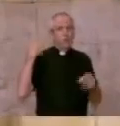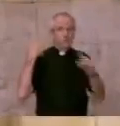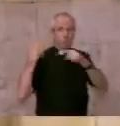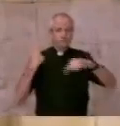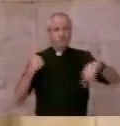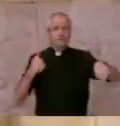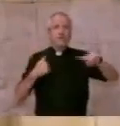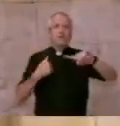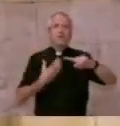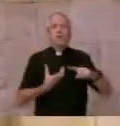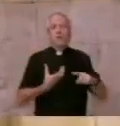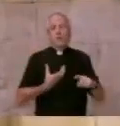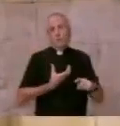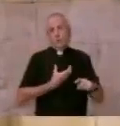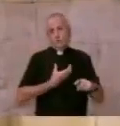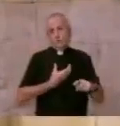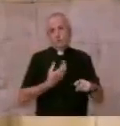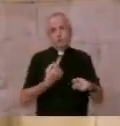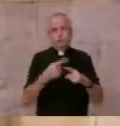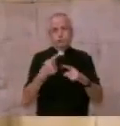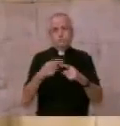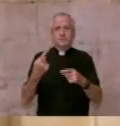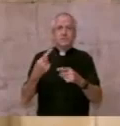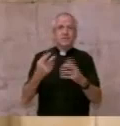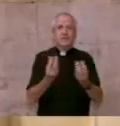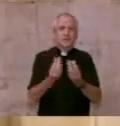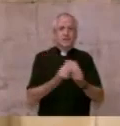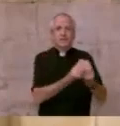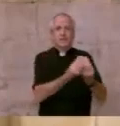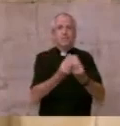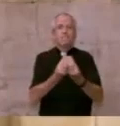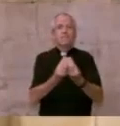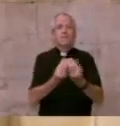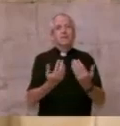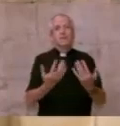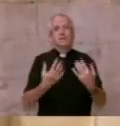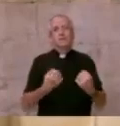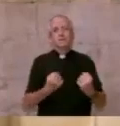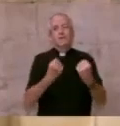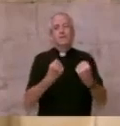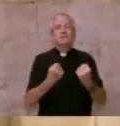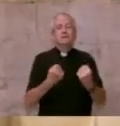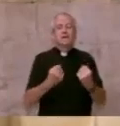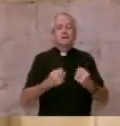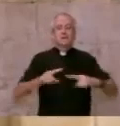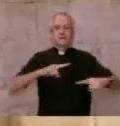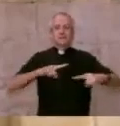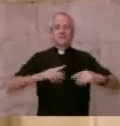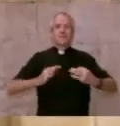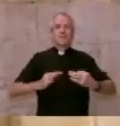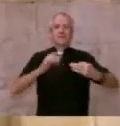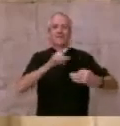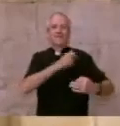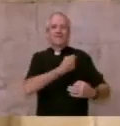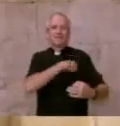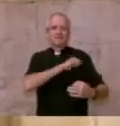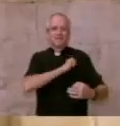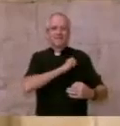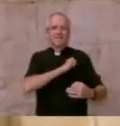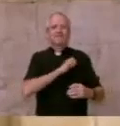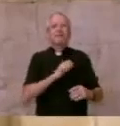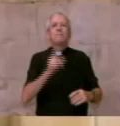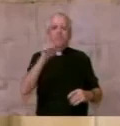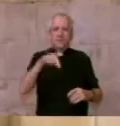comarcales, alcaldes de diversas poblaciones, concejales del Ayuntamiento de Tortosa, fuerzas de seguridad, a